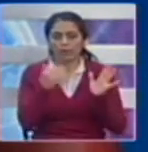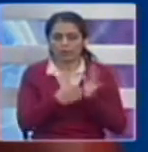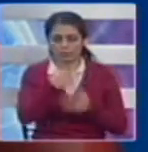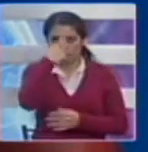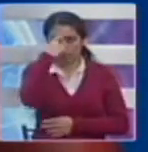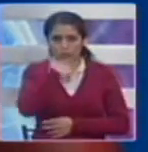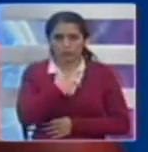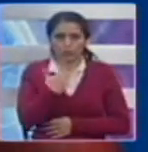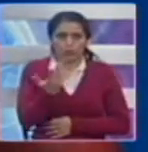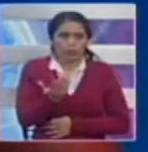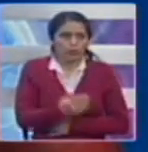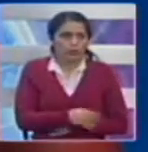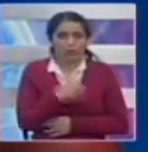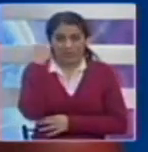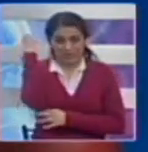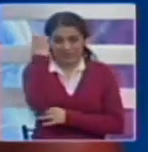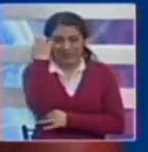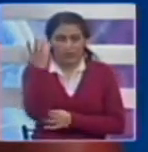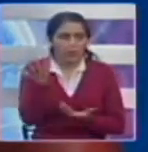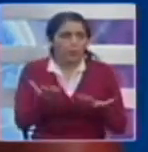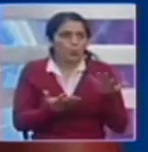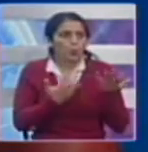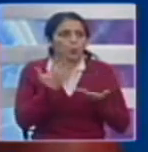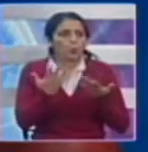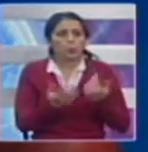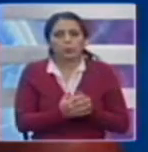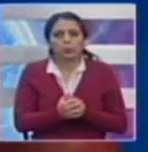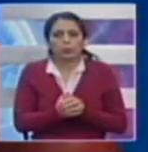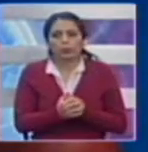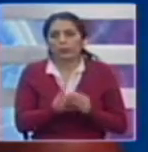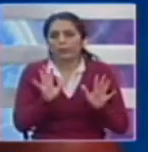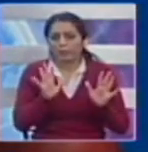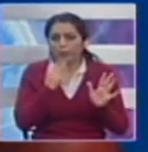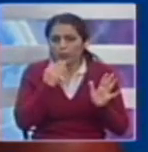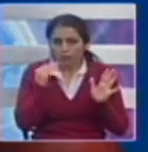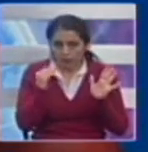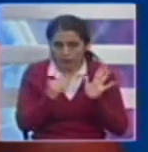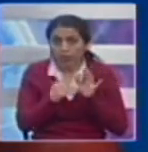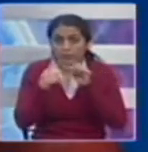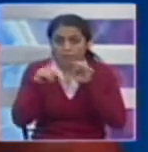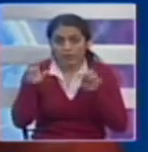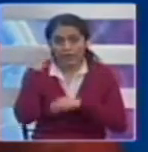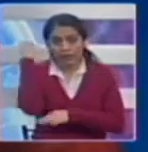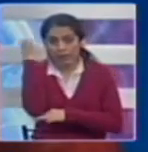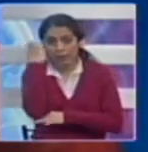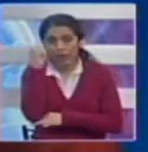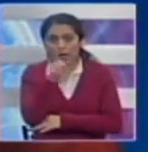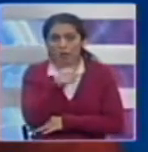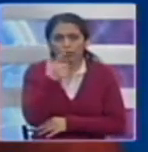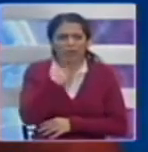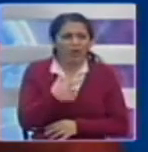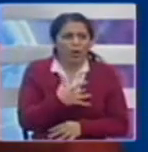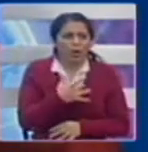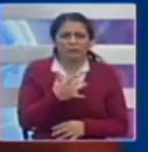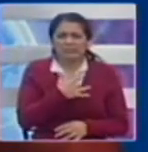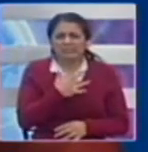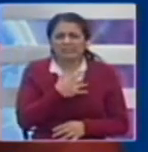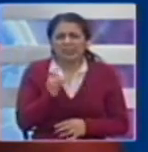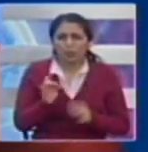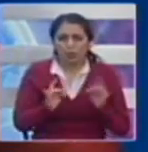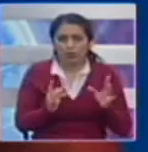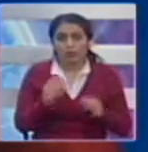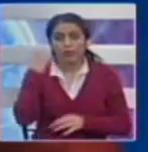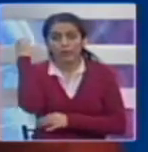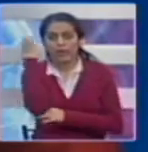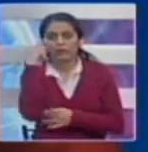una persona cuando esta no es un caso de emergencia, es decir, en el caso de emergencia es porque peligra la vida o la muerte del